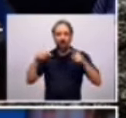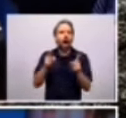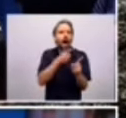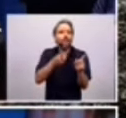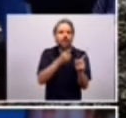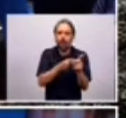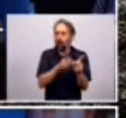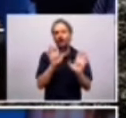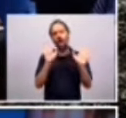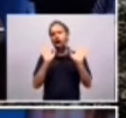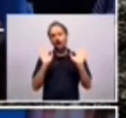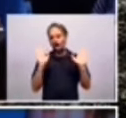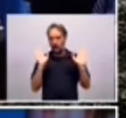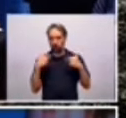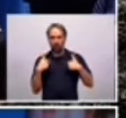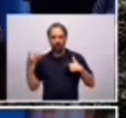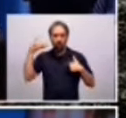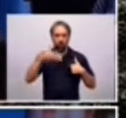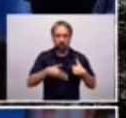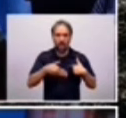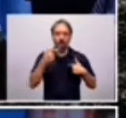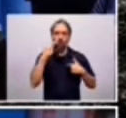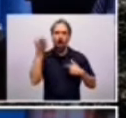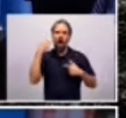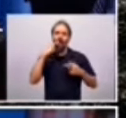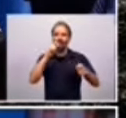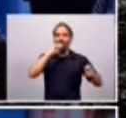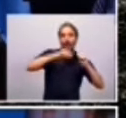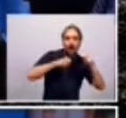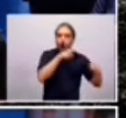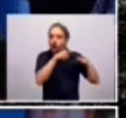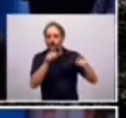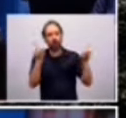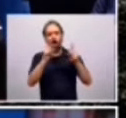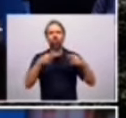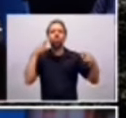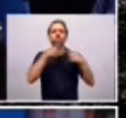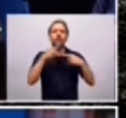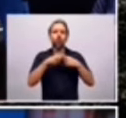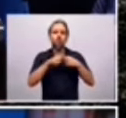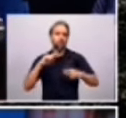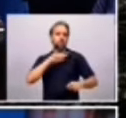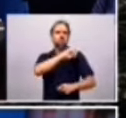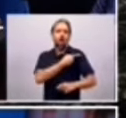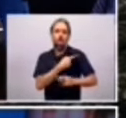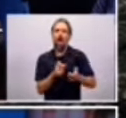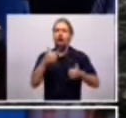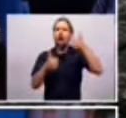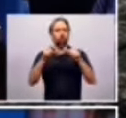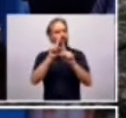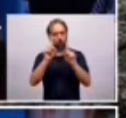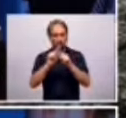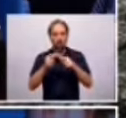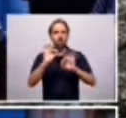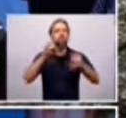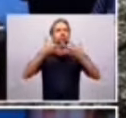delincuente. En un sospechoso. Entonces, como sospechoso, Primero le cae el peso de la ley. Es decir, vos